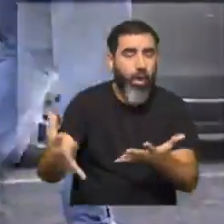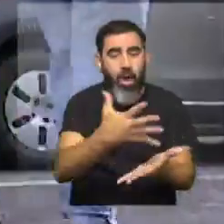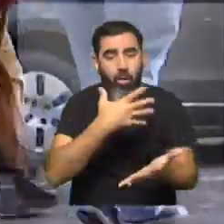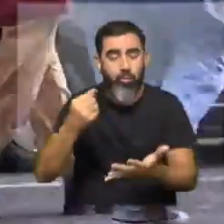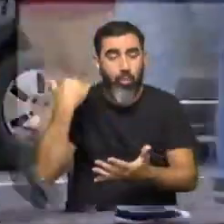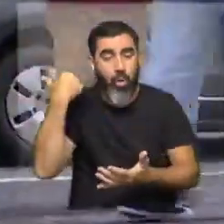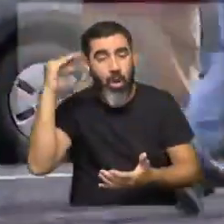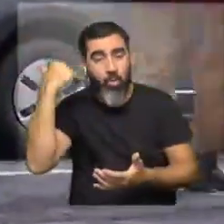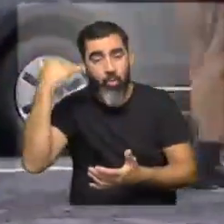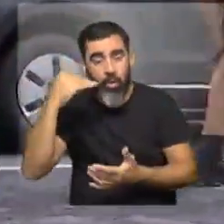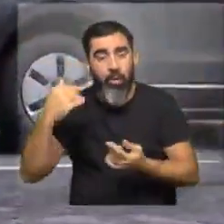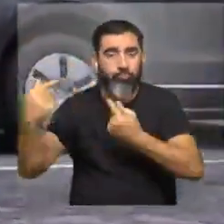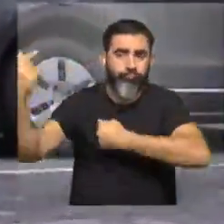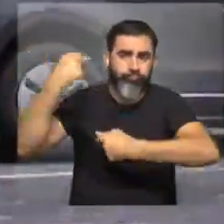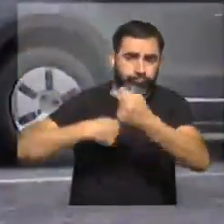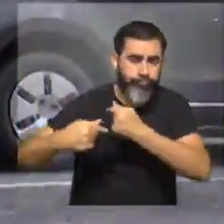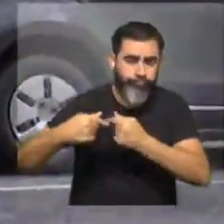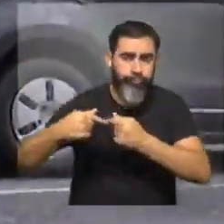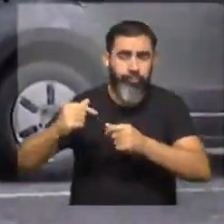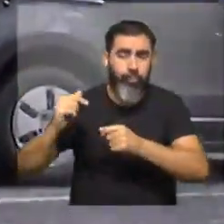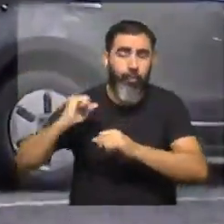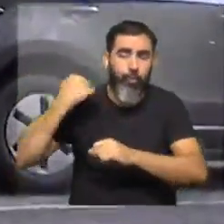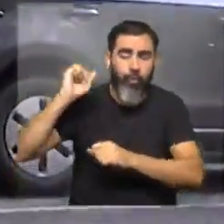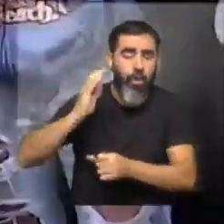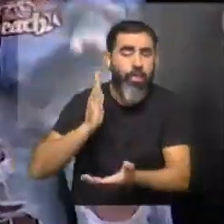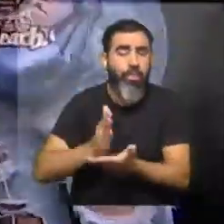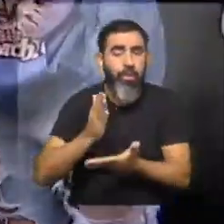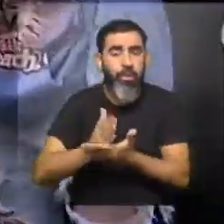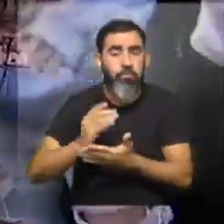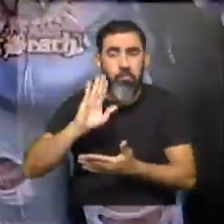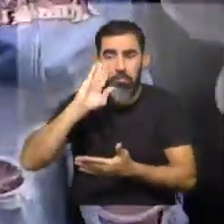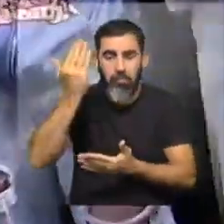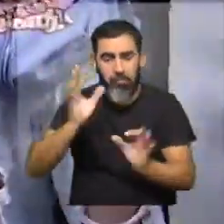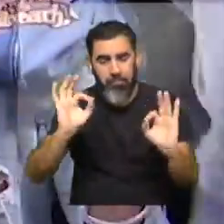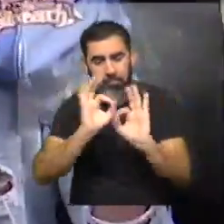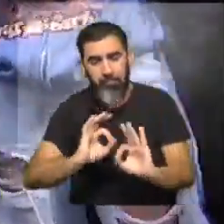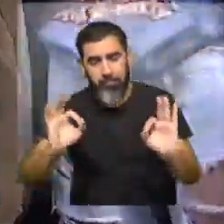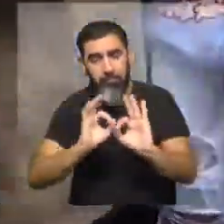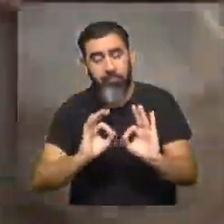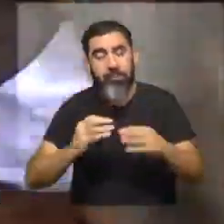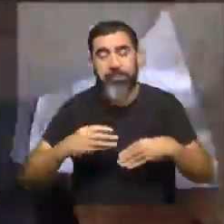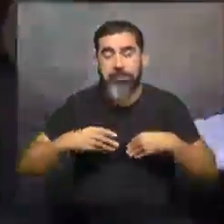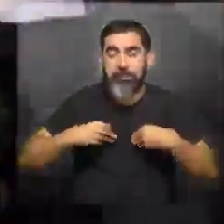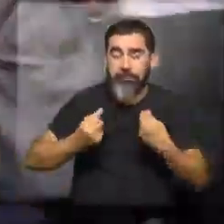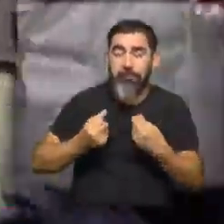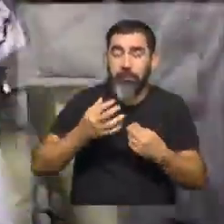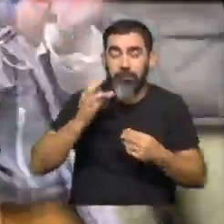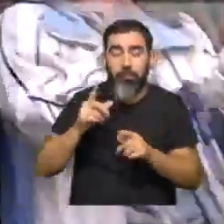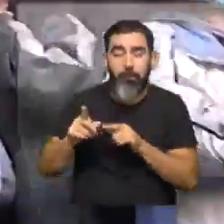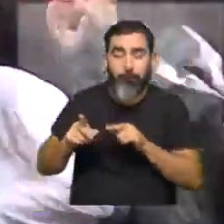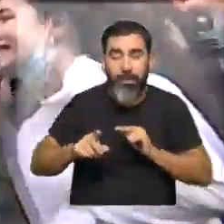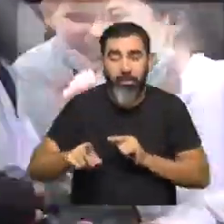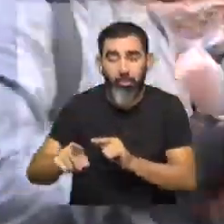parte de las autoridades, atropellos que avasallan nuestros derechos totalmente, no nos reconocen y sentimos cada vez más fuerte una